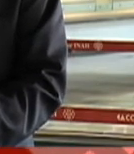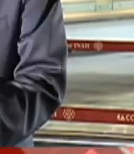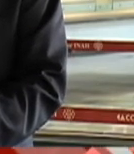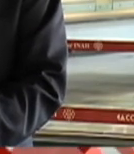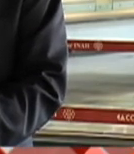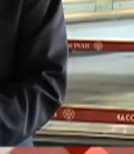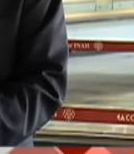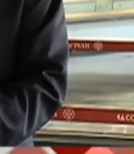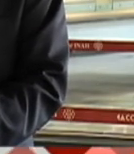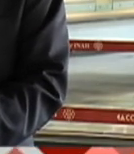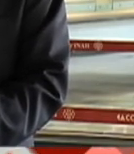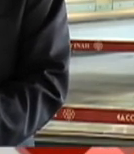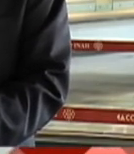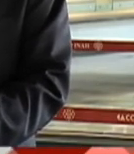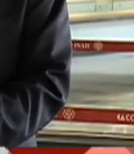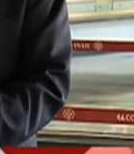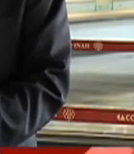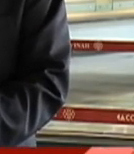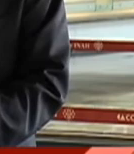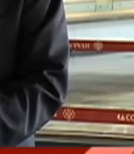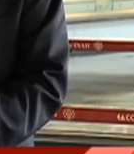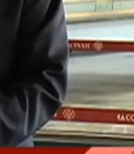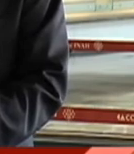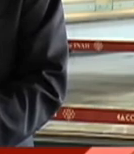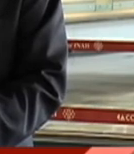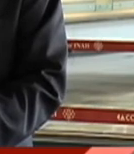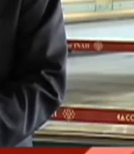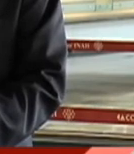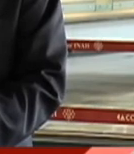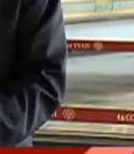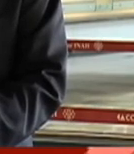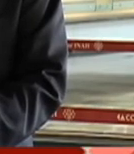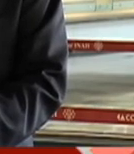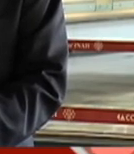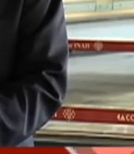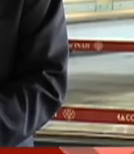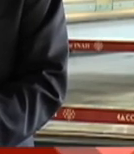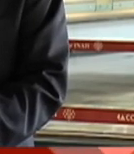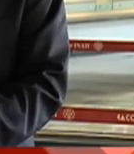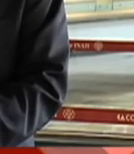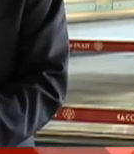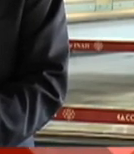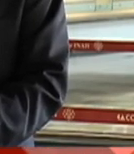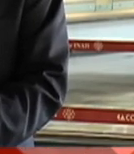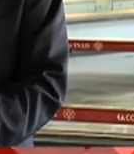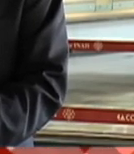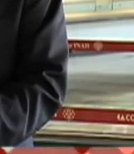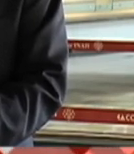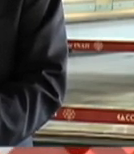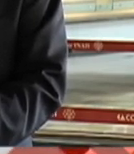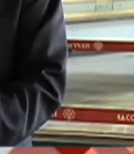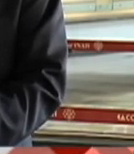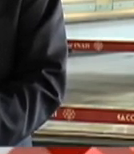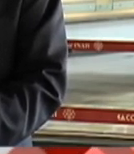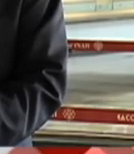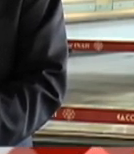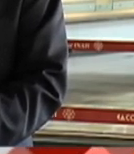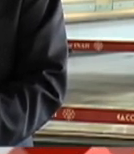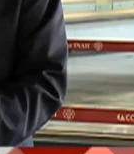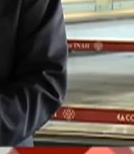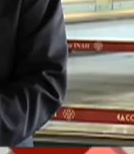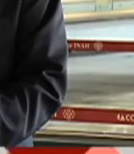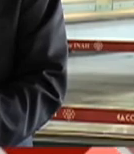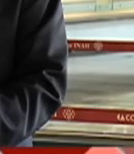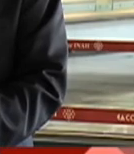18 millones de visitantes han podido adentrarse en el pasado de México al conocer la sociedad mexica que tuvo, en